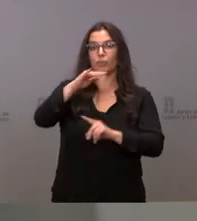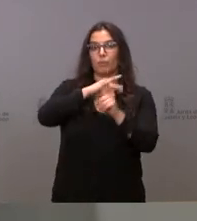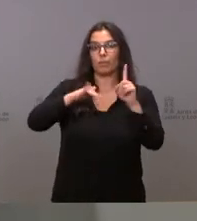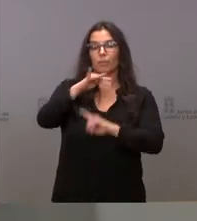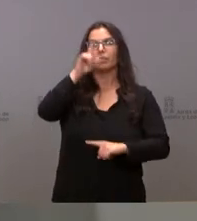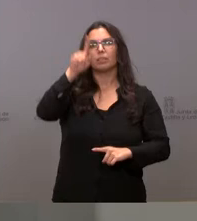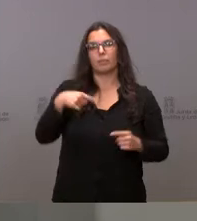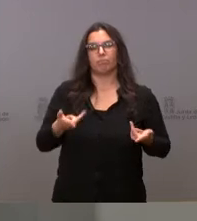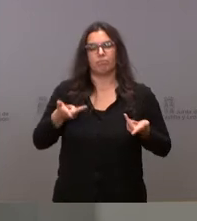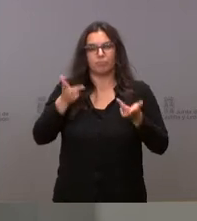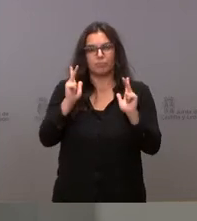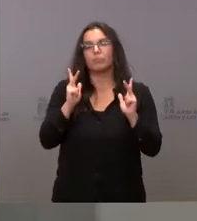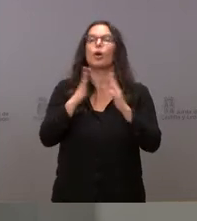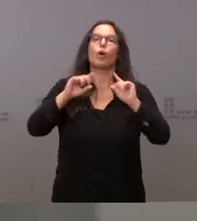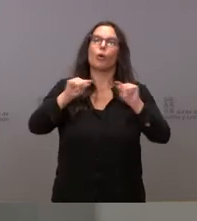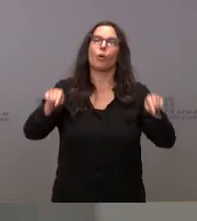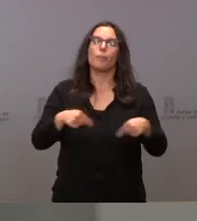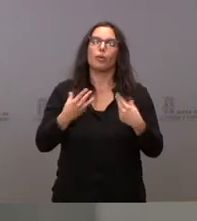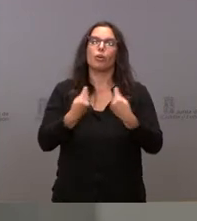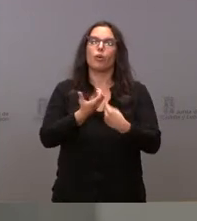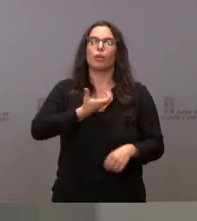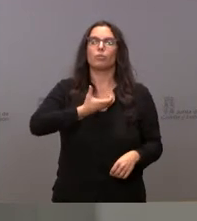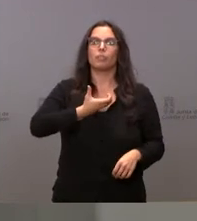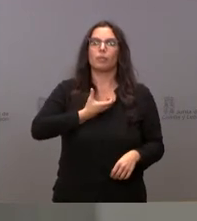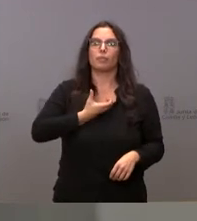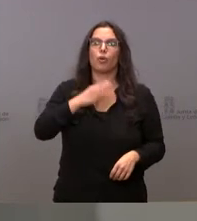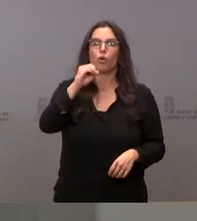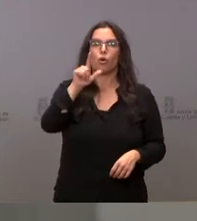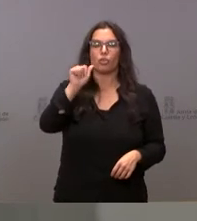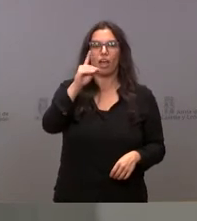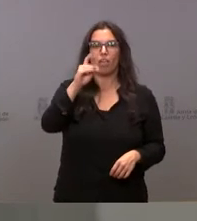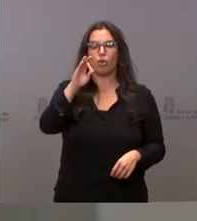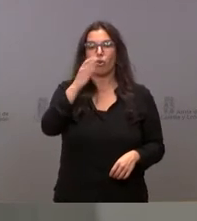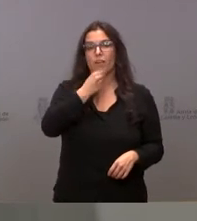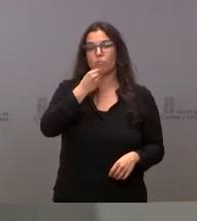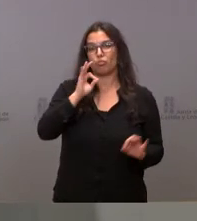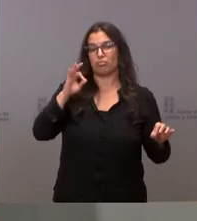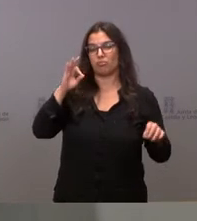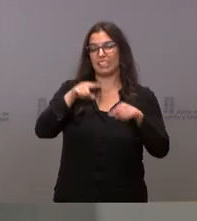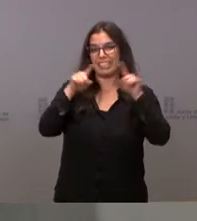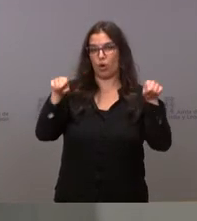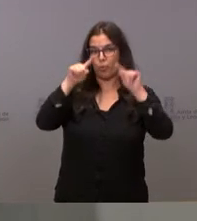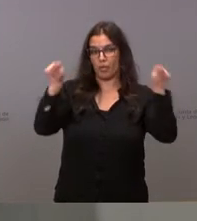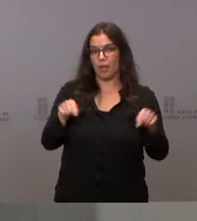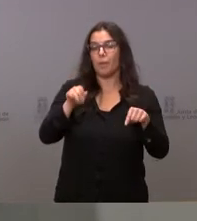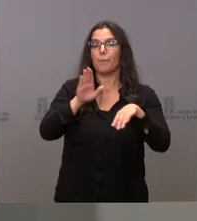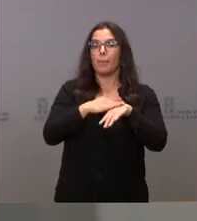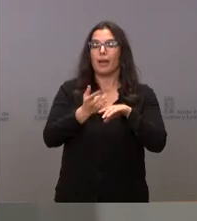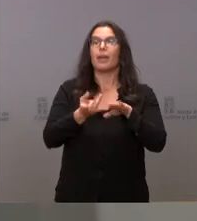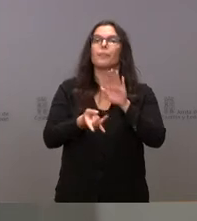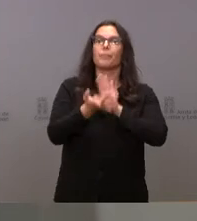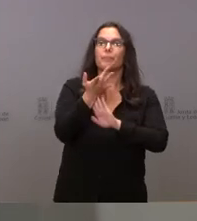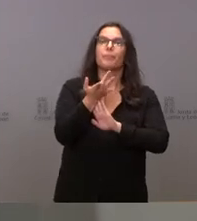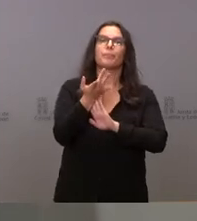autoriza convenio también con el Ayuntamiento de Collado Hermoso, en Segovia, para la construcción de un emisario y una estación